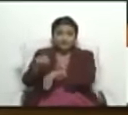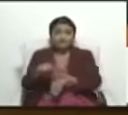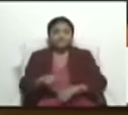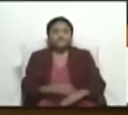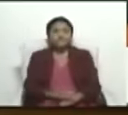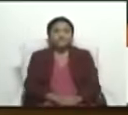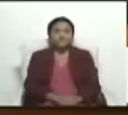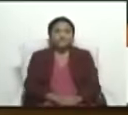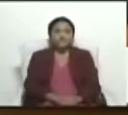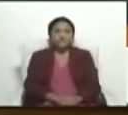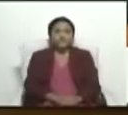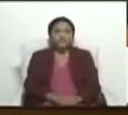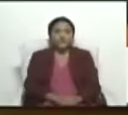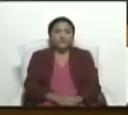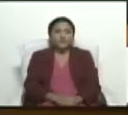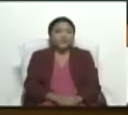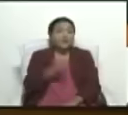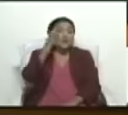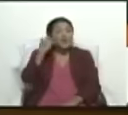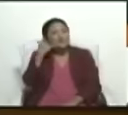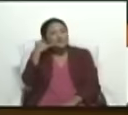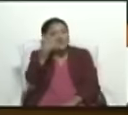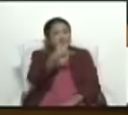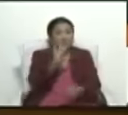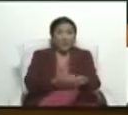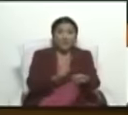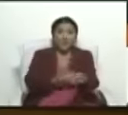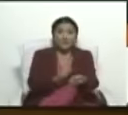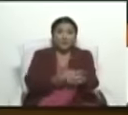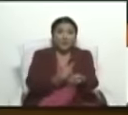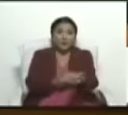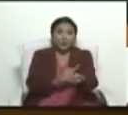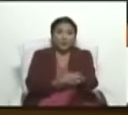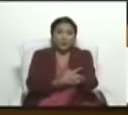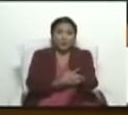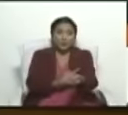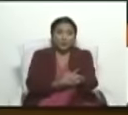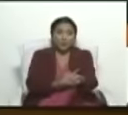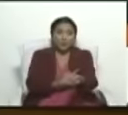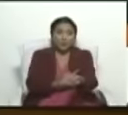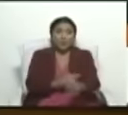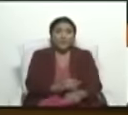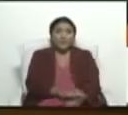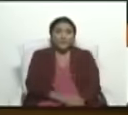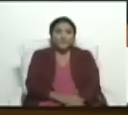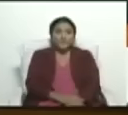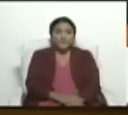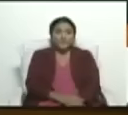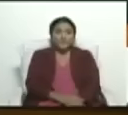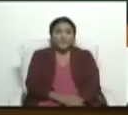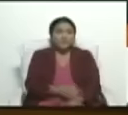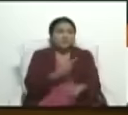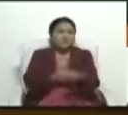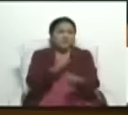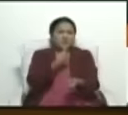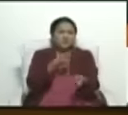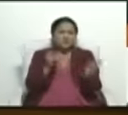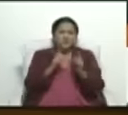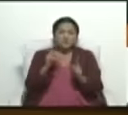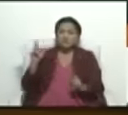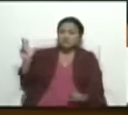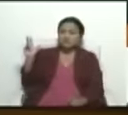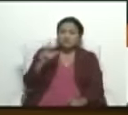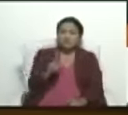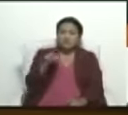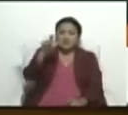Igualmente, vea que cuando ella llama a su hermano, obviamente el hermano con toda desfachatez dice que se trae 3 funcionarios, a